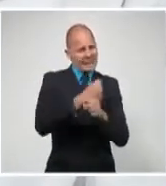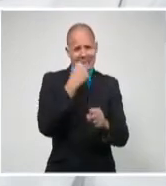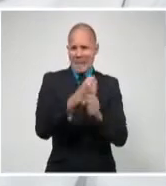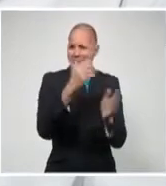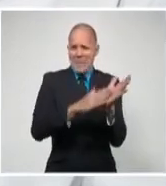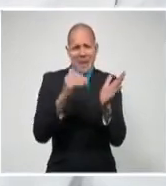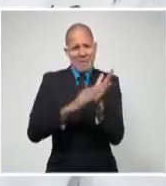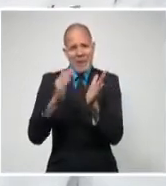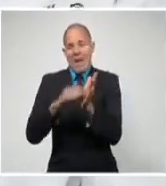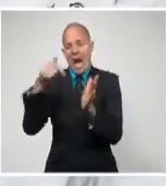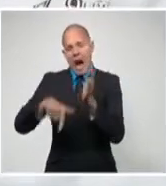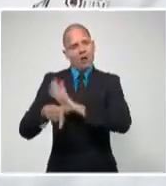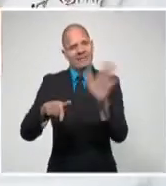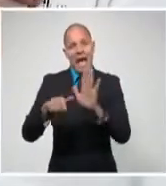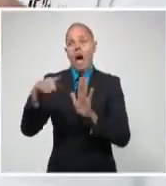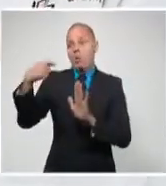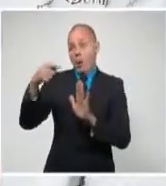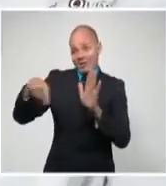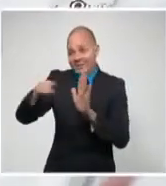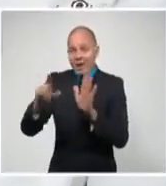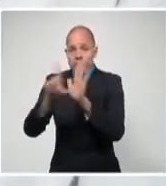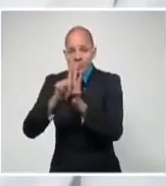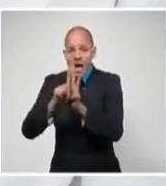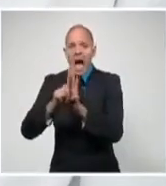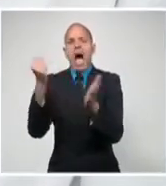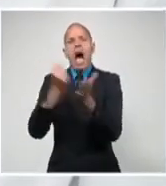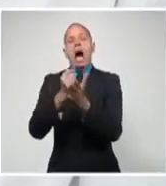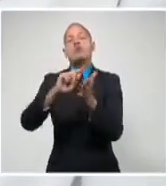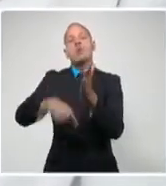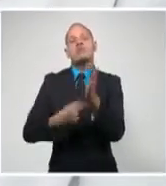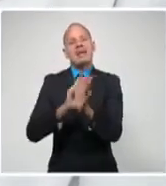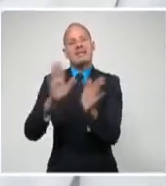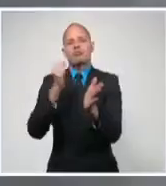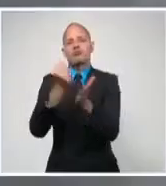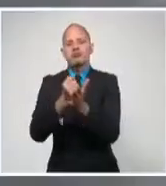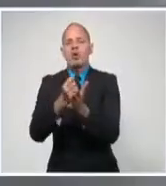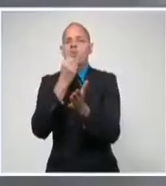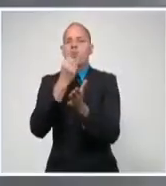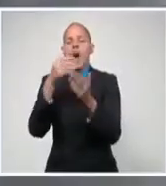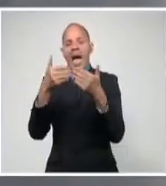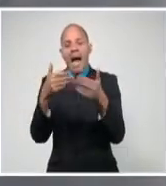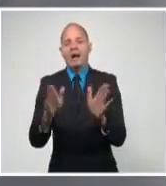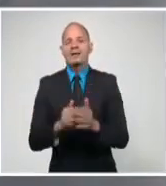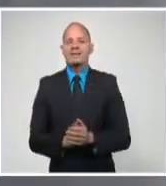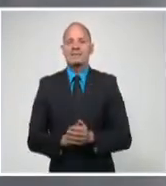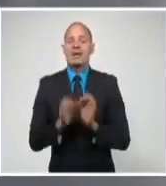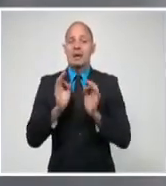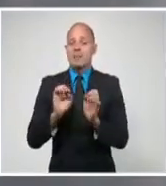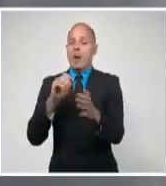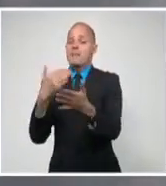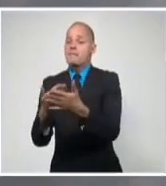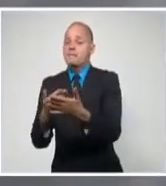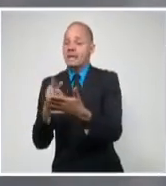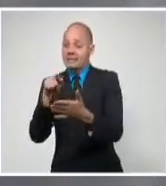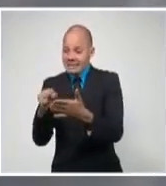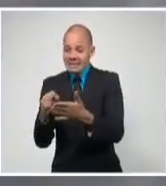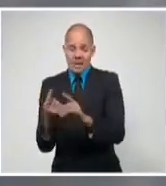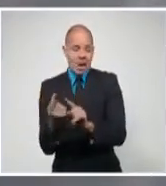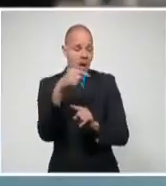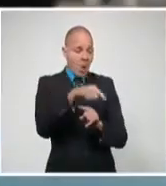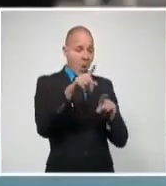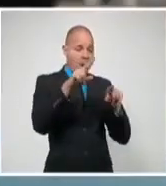ya materializado, que iba a servir para abrir el camino entre las alianzas de la universidad y la empresa. Realmente este laboratorio es